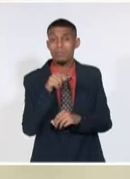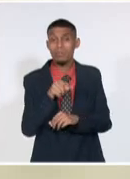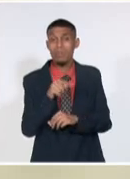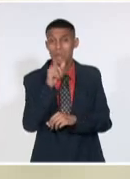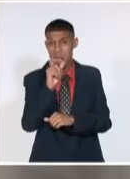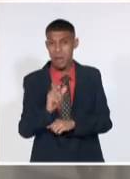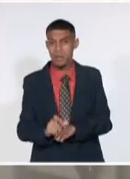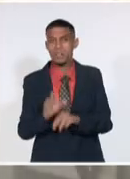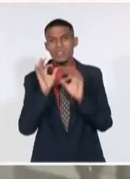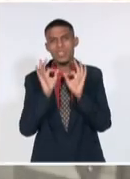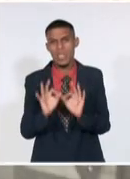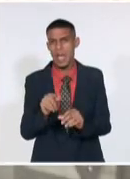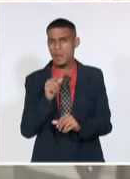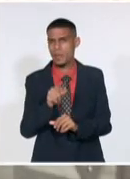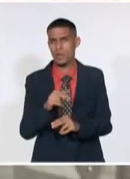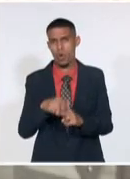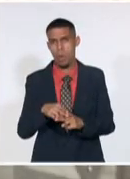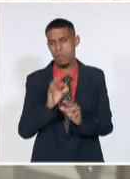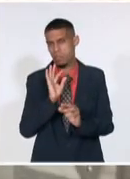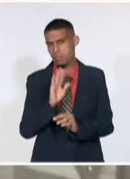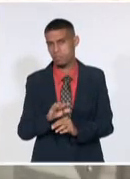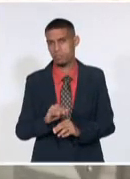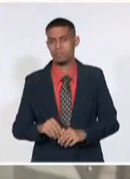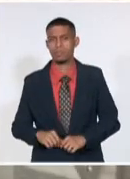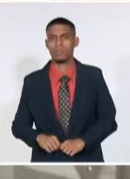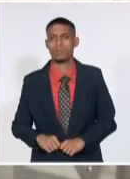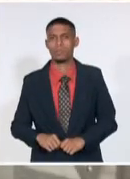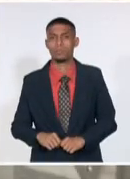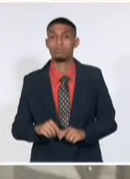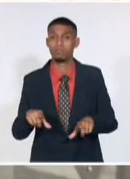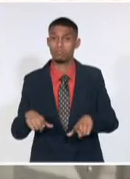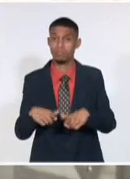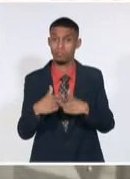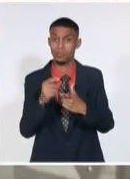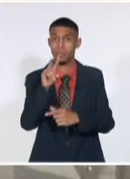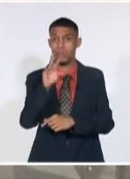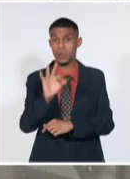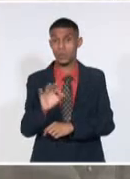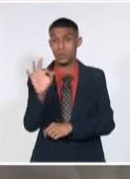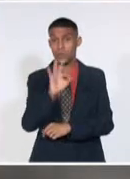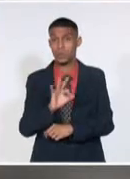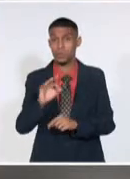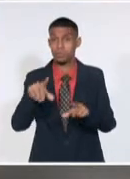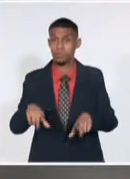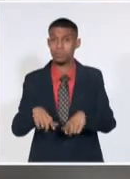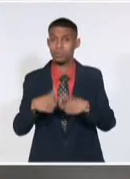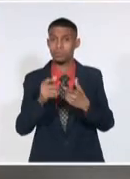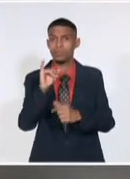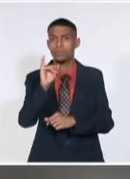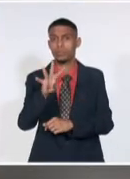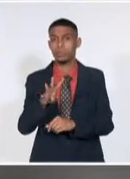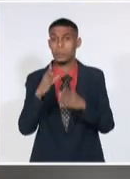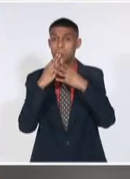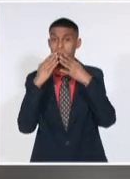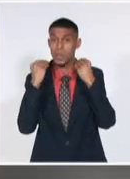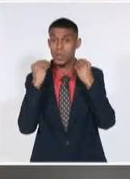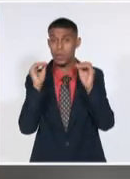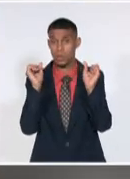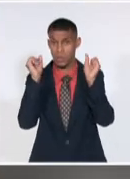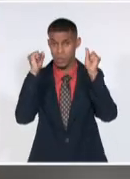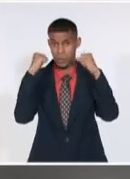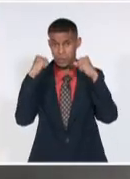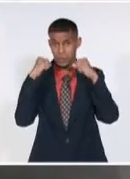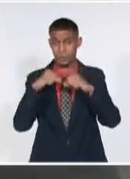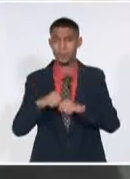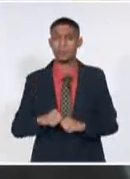en esos documentos. A propósito de conmemorarse este 28 de octubre el aniversario 64 de la desaparición física del guerrillero